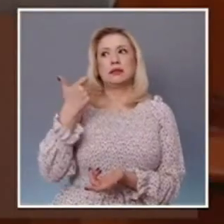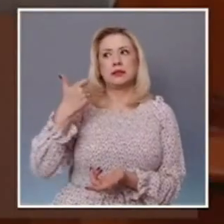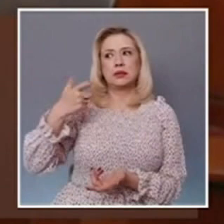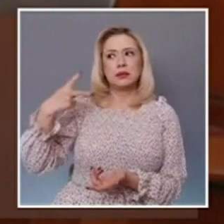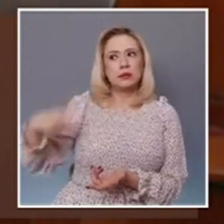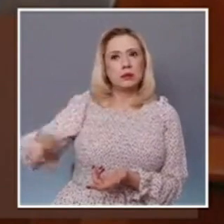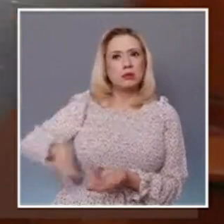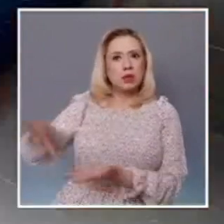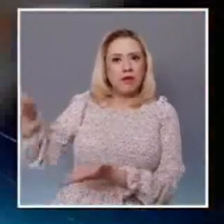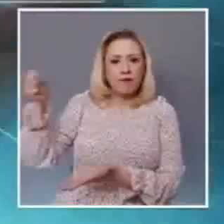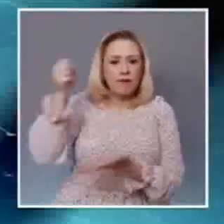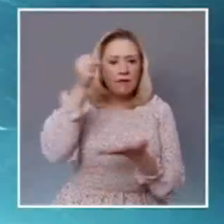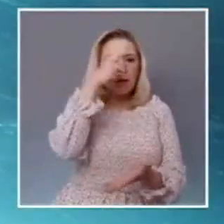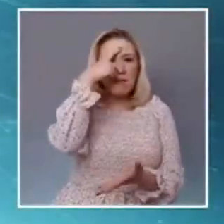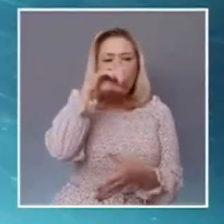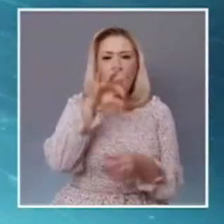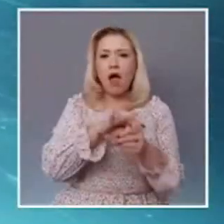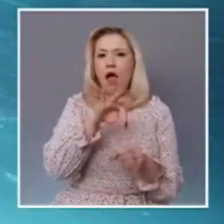electorales.